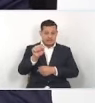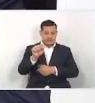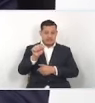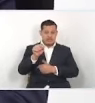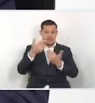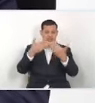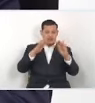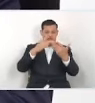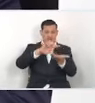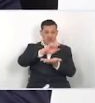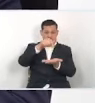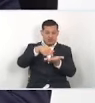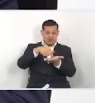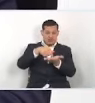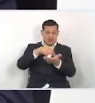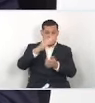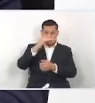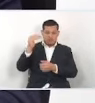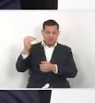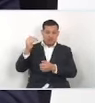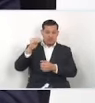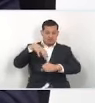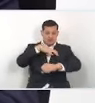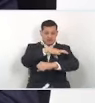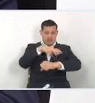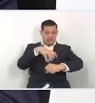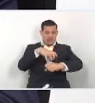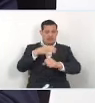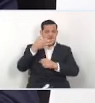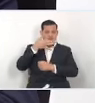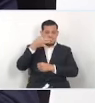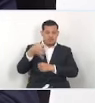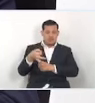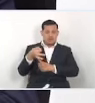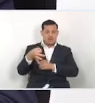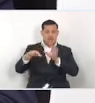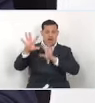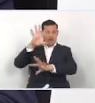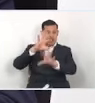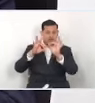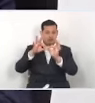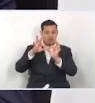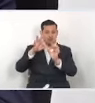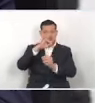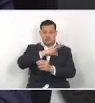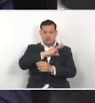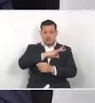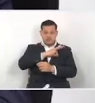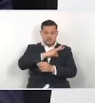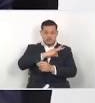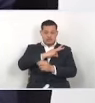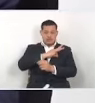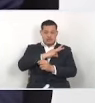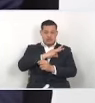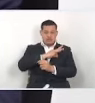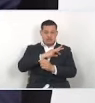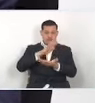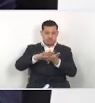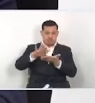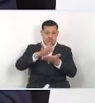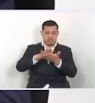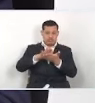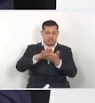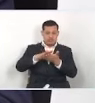en diferentes centros de abasto en todo el país, definitivamente va a ser algo que va a impactar, número uno, en el poder adquisitivo